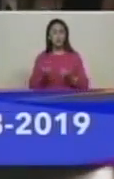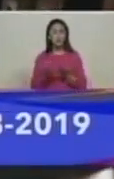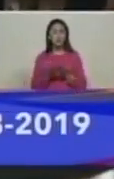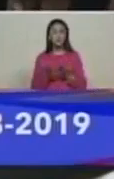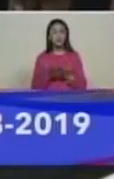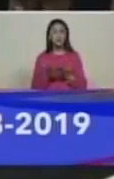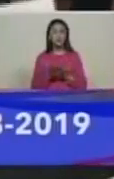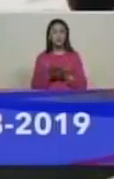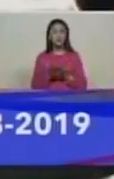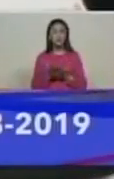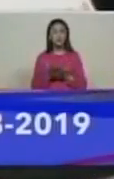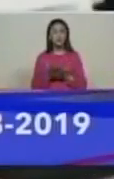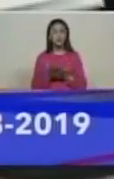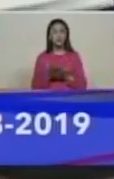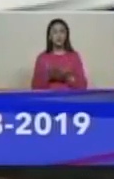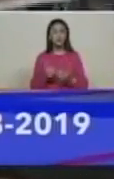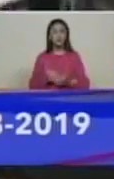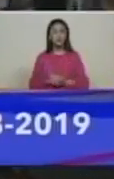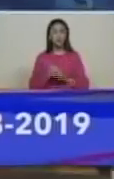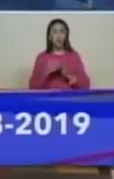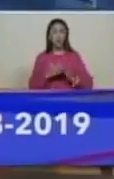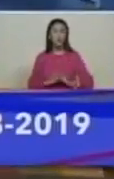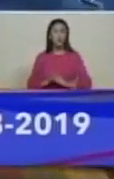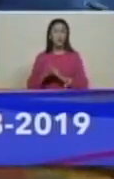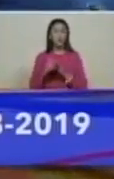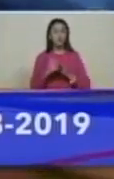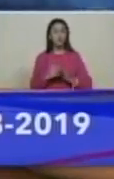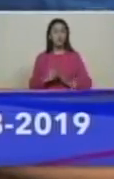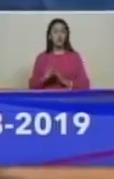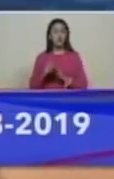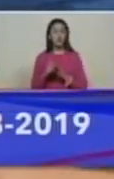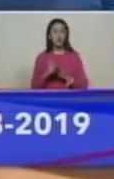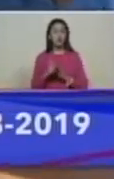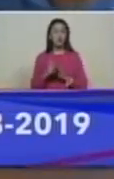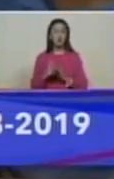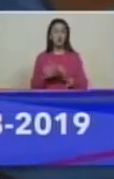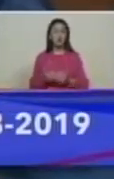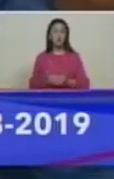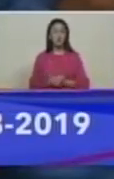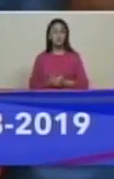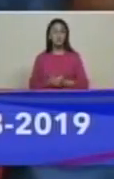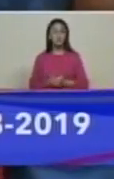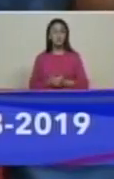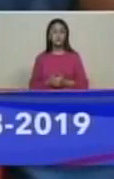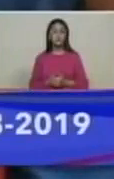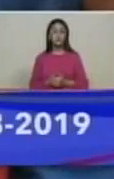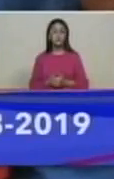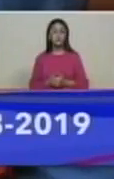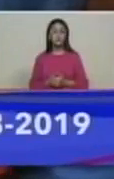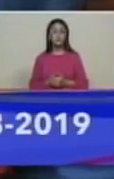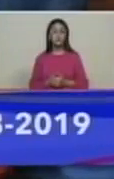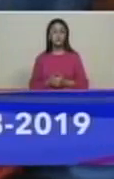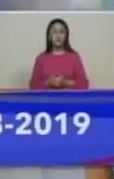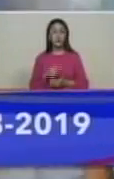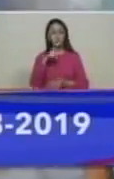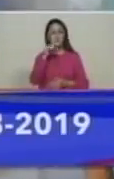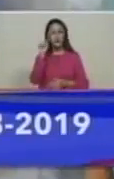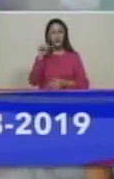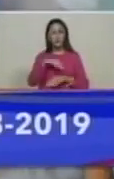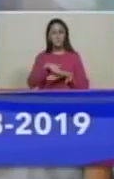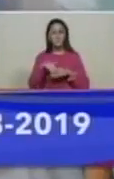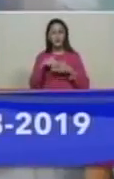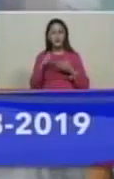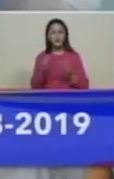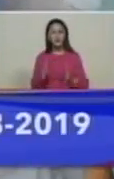que hoy vienen en el regreso a clase educando en comunidad. Y es importante destacar este concepto que hoy nuestro presidente Nicolás Maduro, a través del Ministerio del